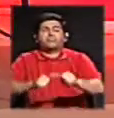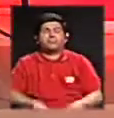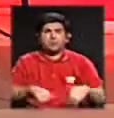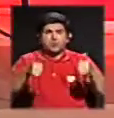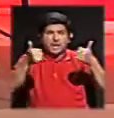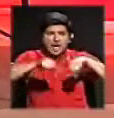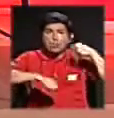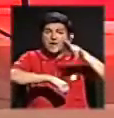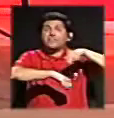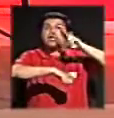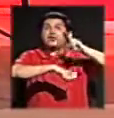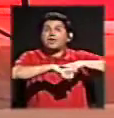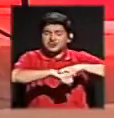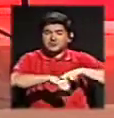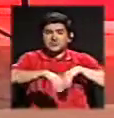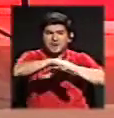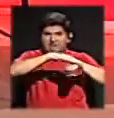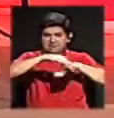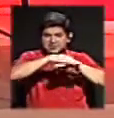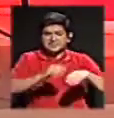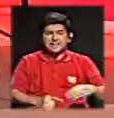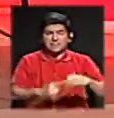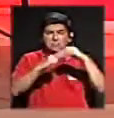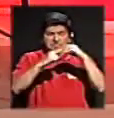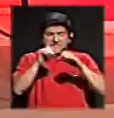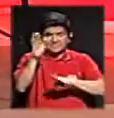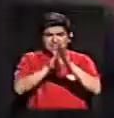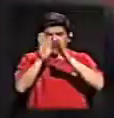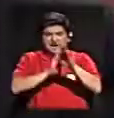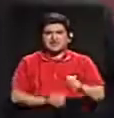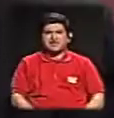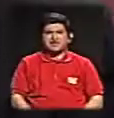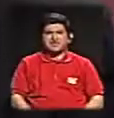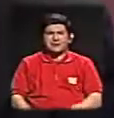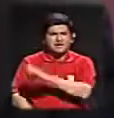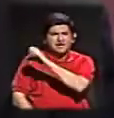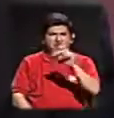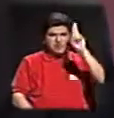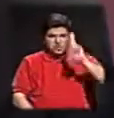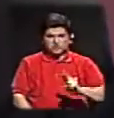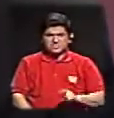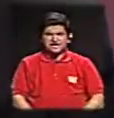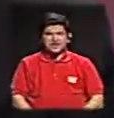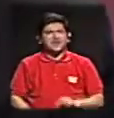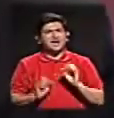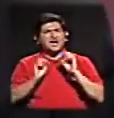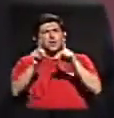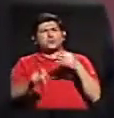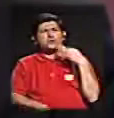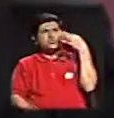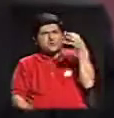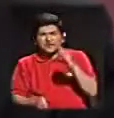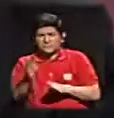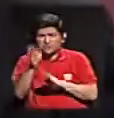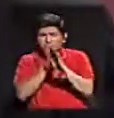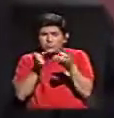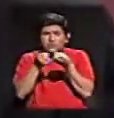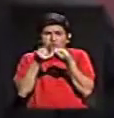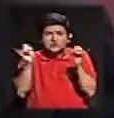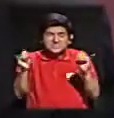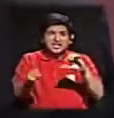acuerdos nacionales sobre la base de prioridades de desarrollo. ¿Puede Costa Rica aspirar al desarrollo sin que los